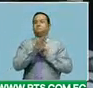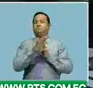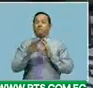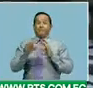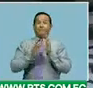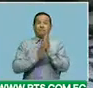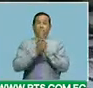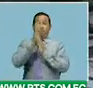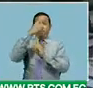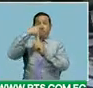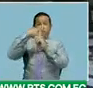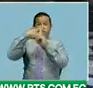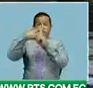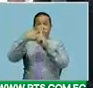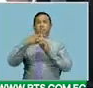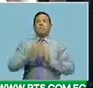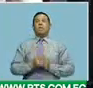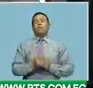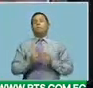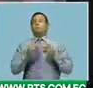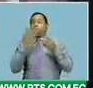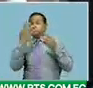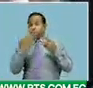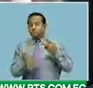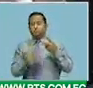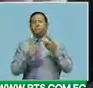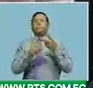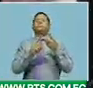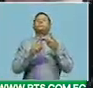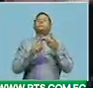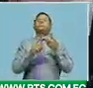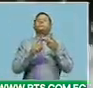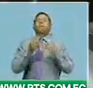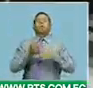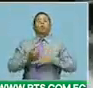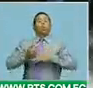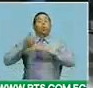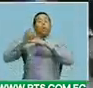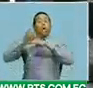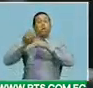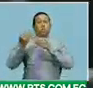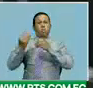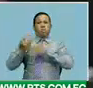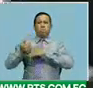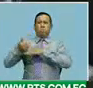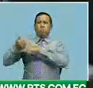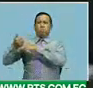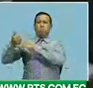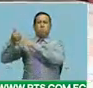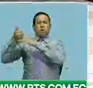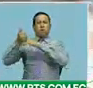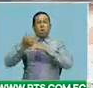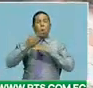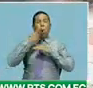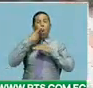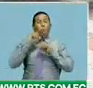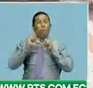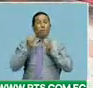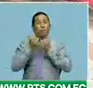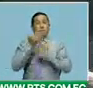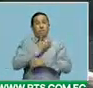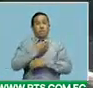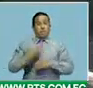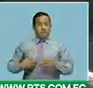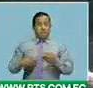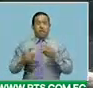cuencana. Luego, las autoridades locales y nacionales, entre ellas el presidente de la Asamblea, César Guitardo, la presidenta del